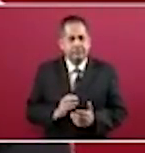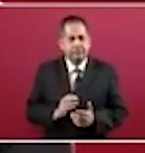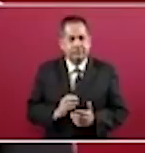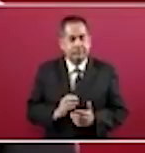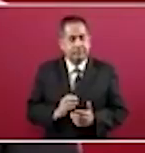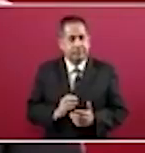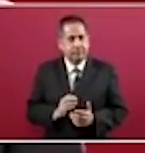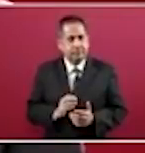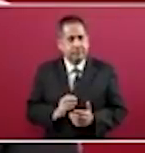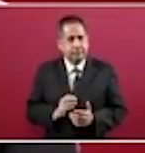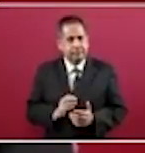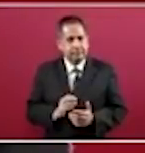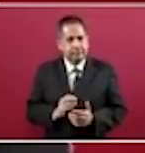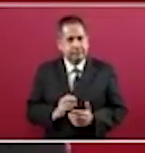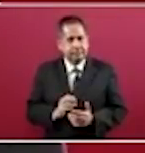esas